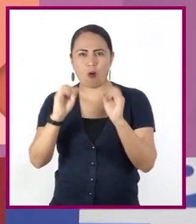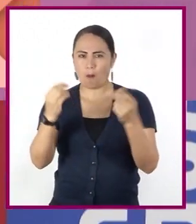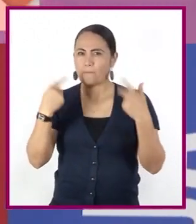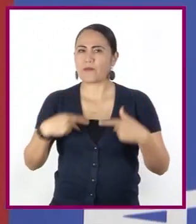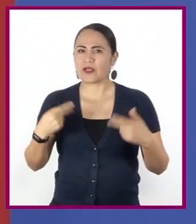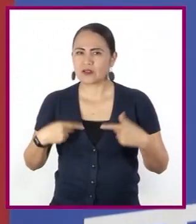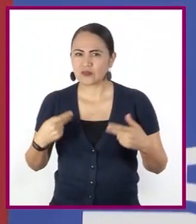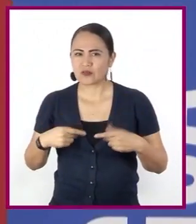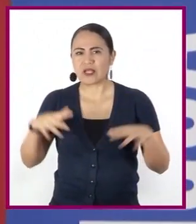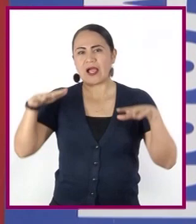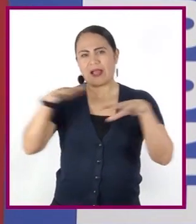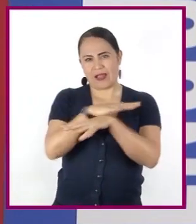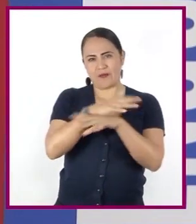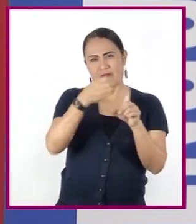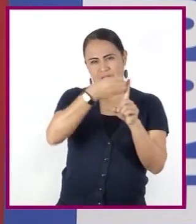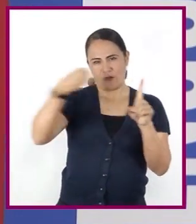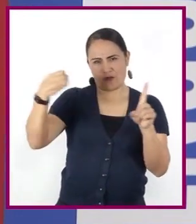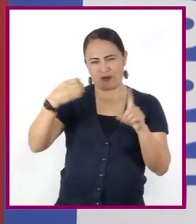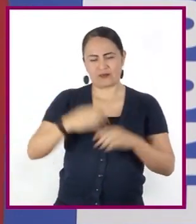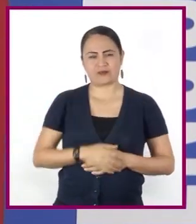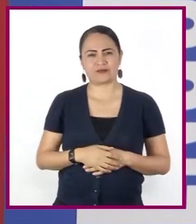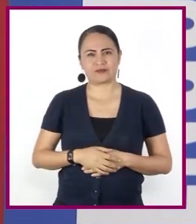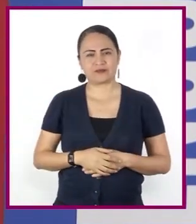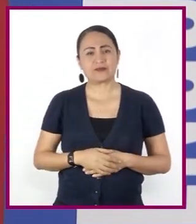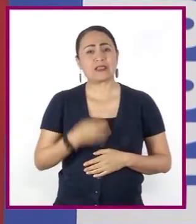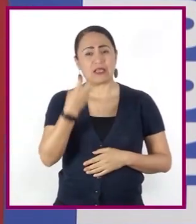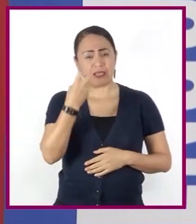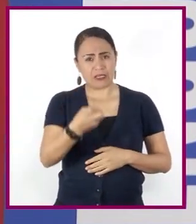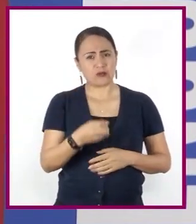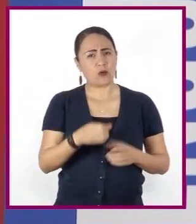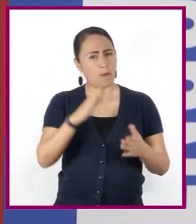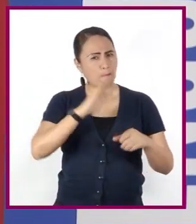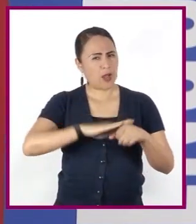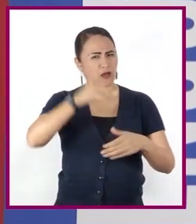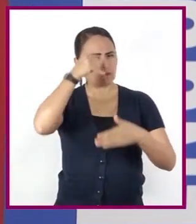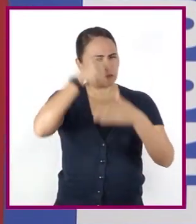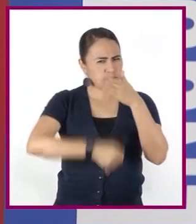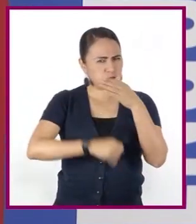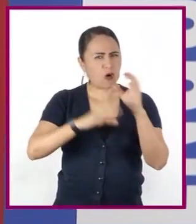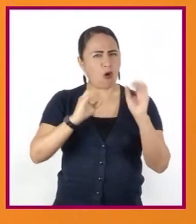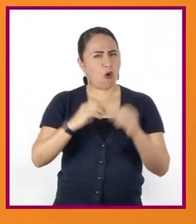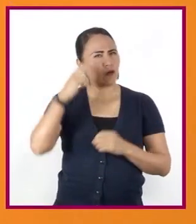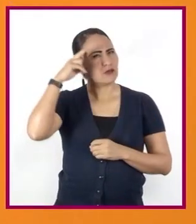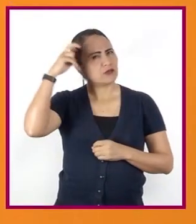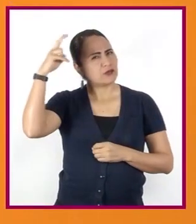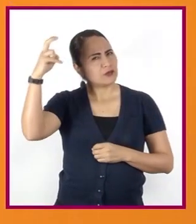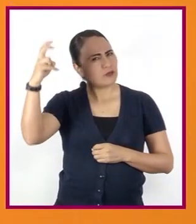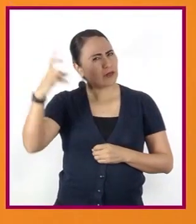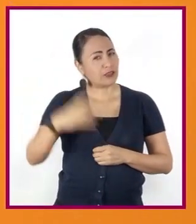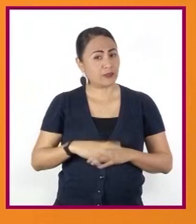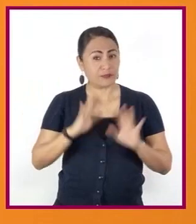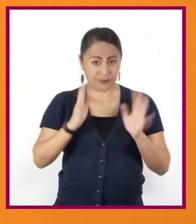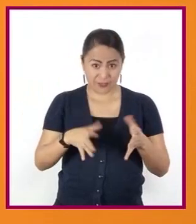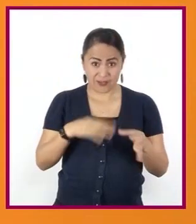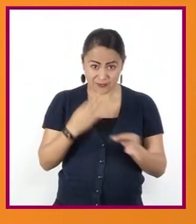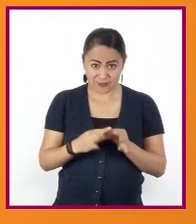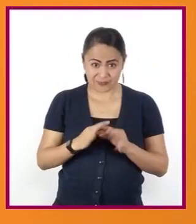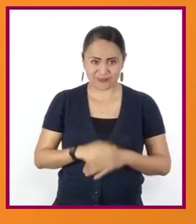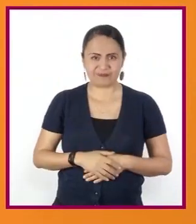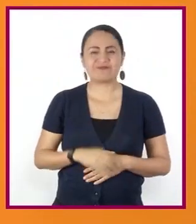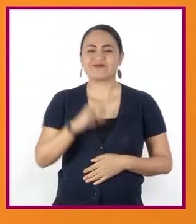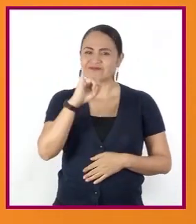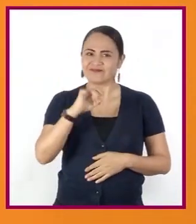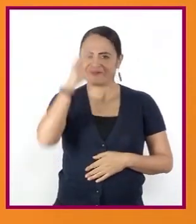persona modifica en la nota y si su función es dar énfasis o crear una imagen. ¿Están listos?